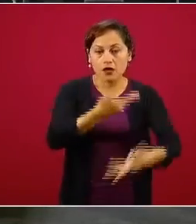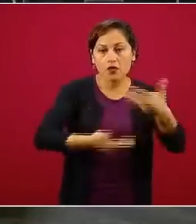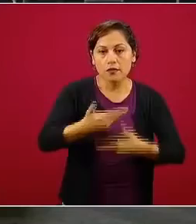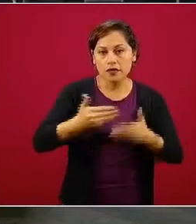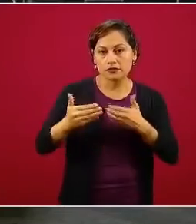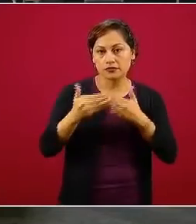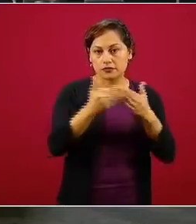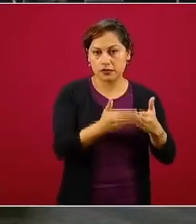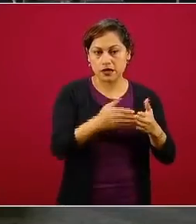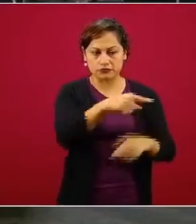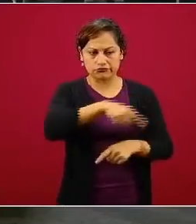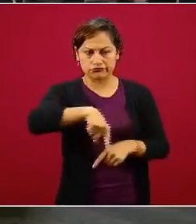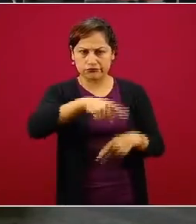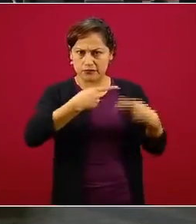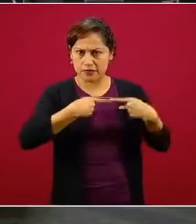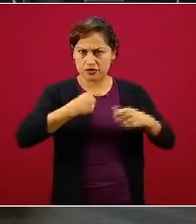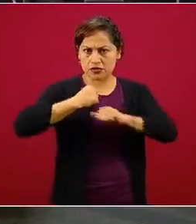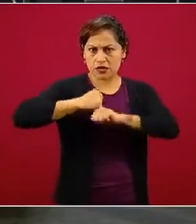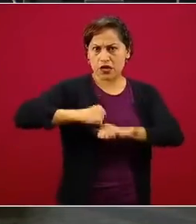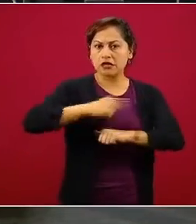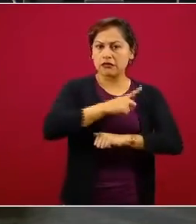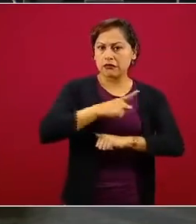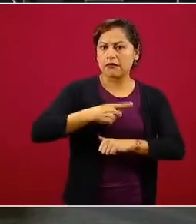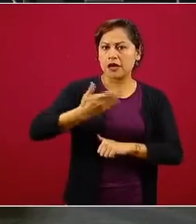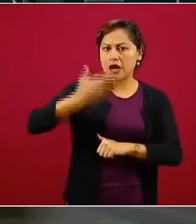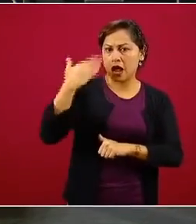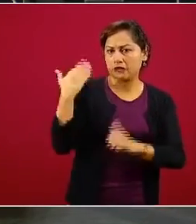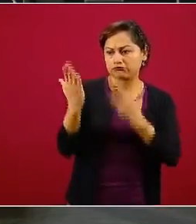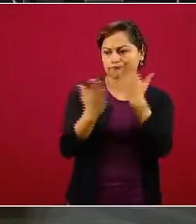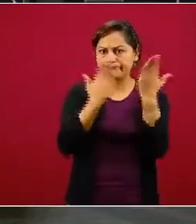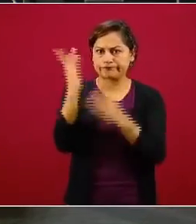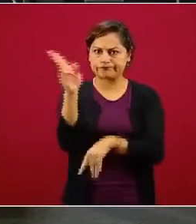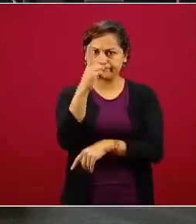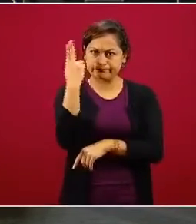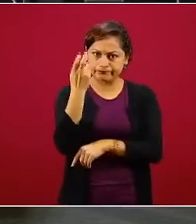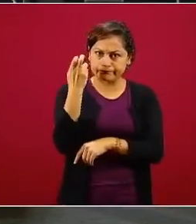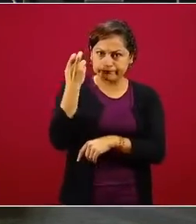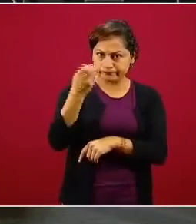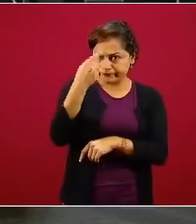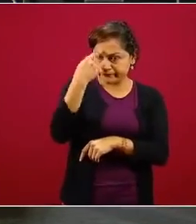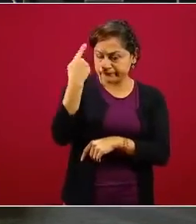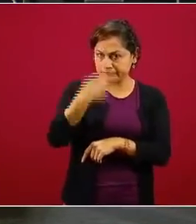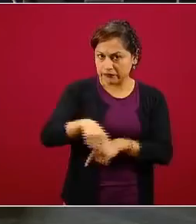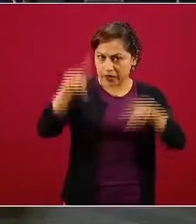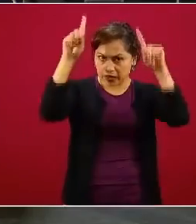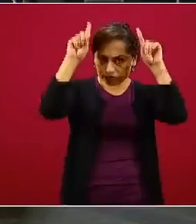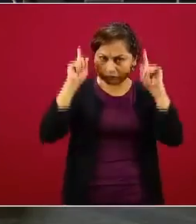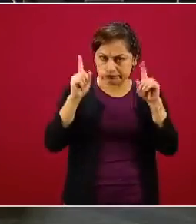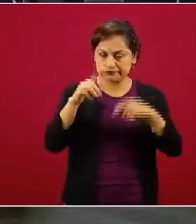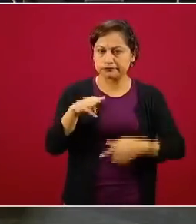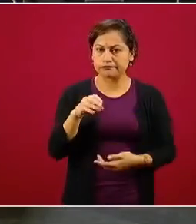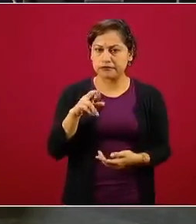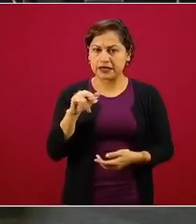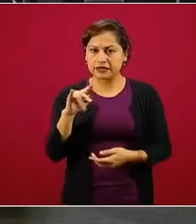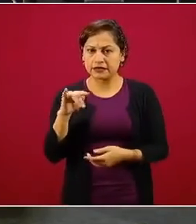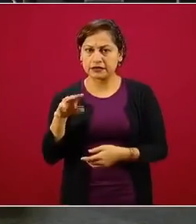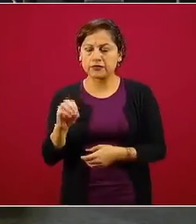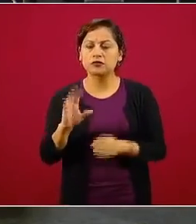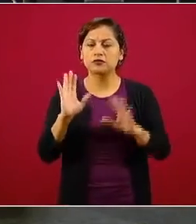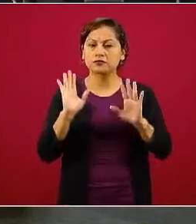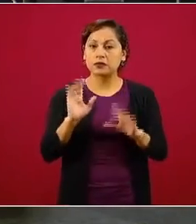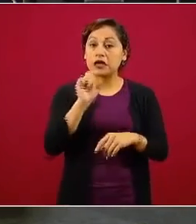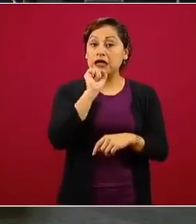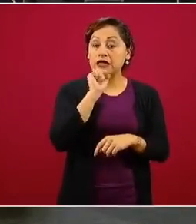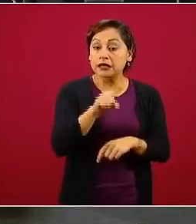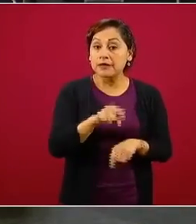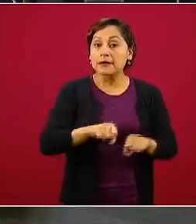Incluso también los barcos que son autorizados para operar, barcos extranjeros que son autorizados para operar